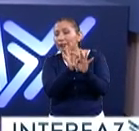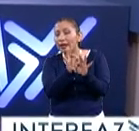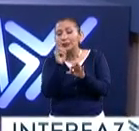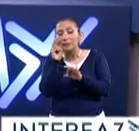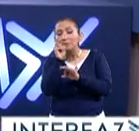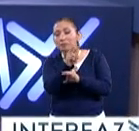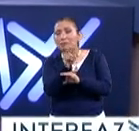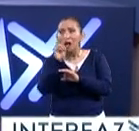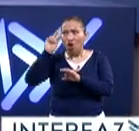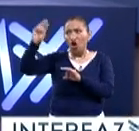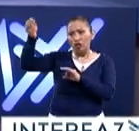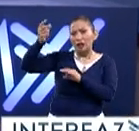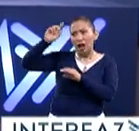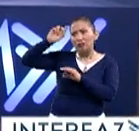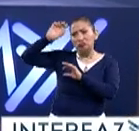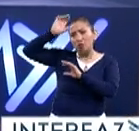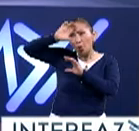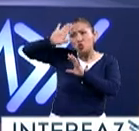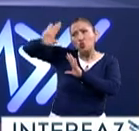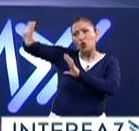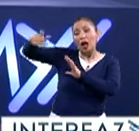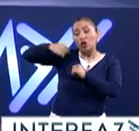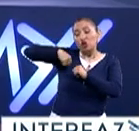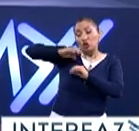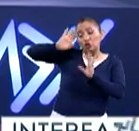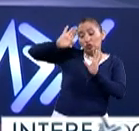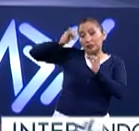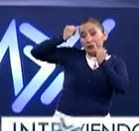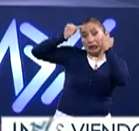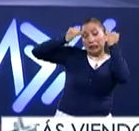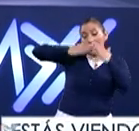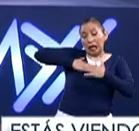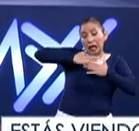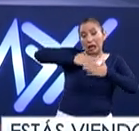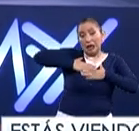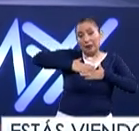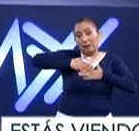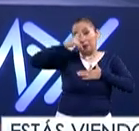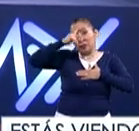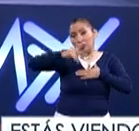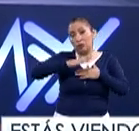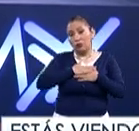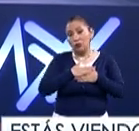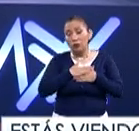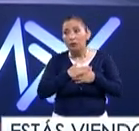estas otras propuestas desde nuestra óptica, desde nuestra perspectiva.